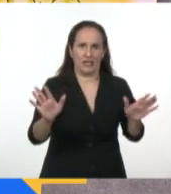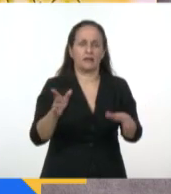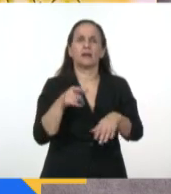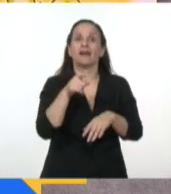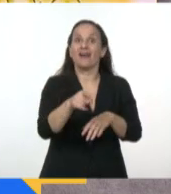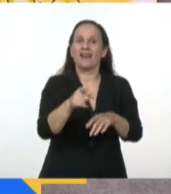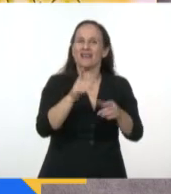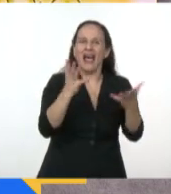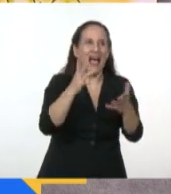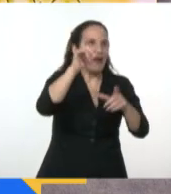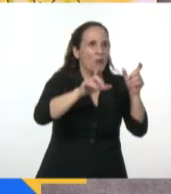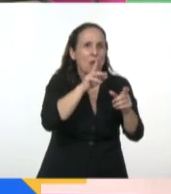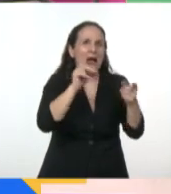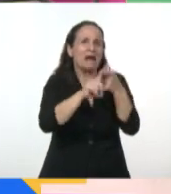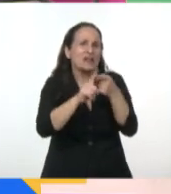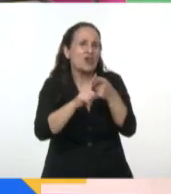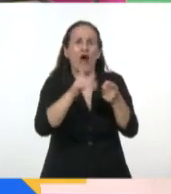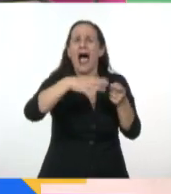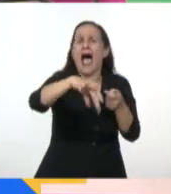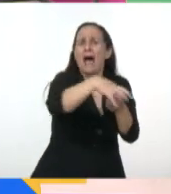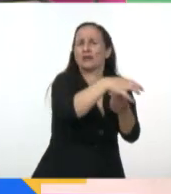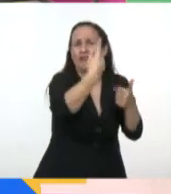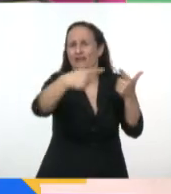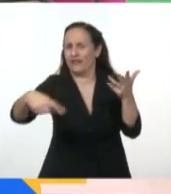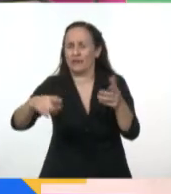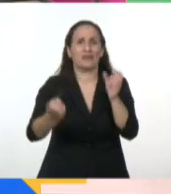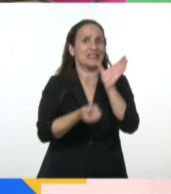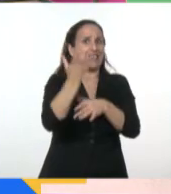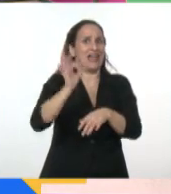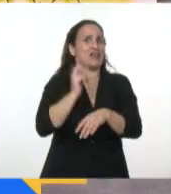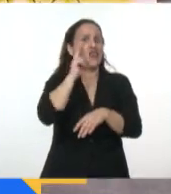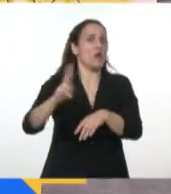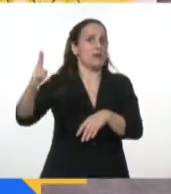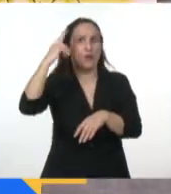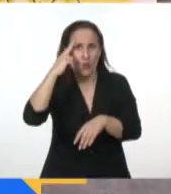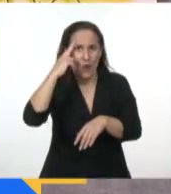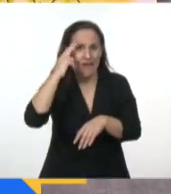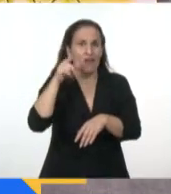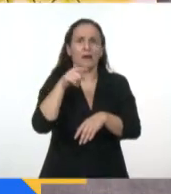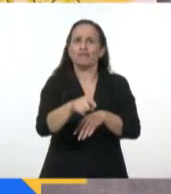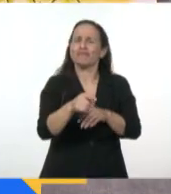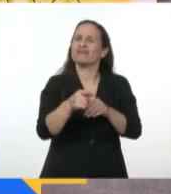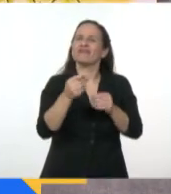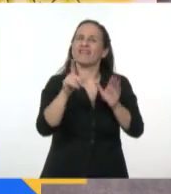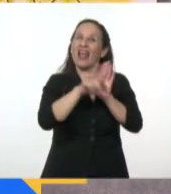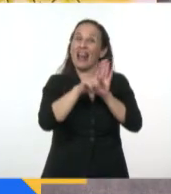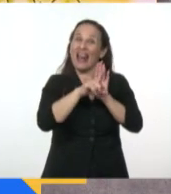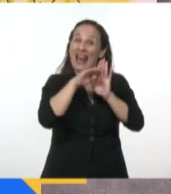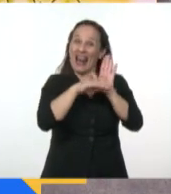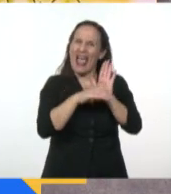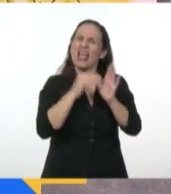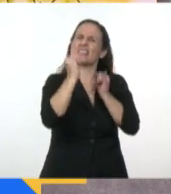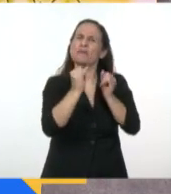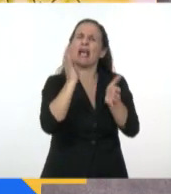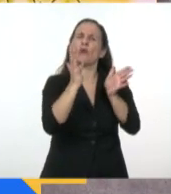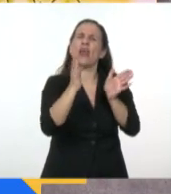relaciones interpersonales. Se crea en el 2009 y aparece en esta ley una serie de violencias, distintos sí. tipos de